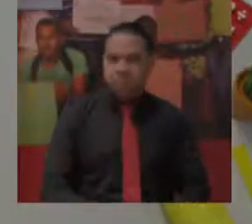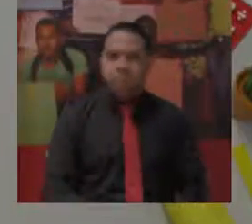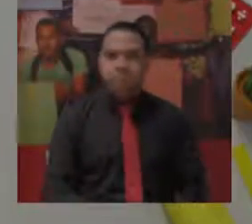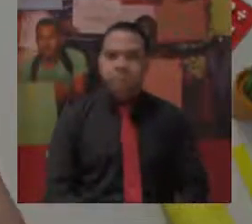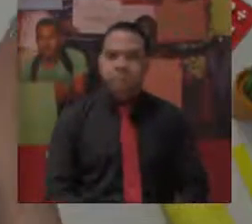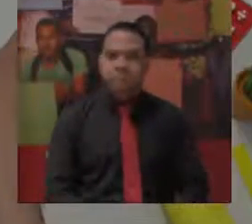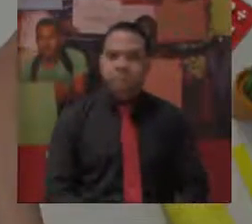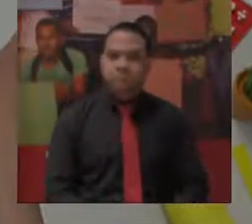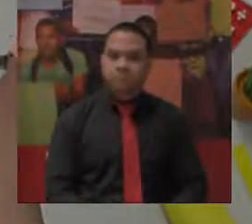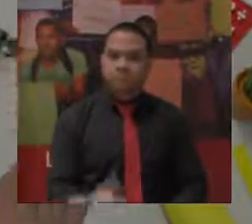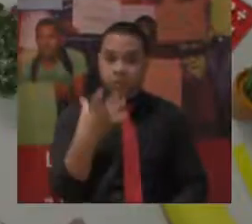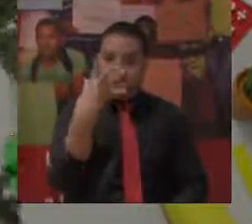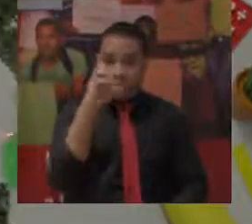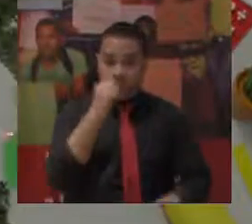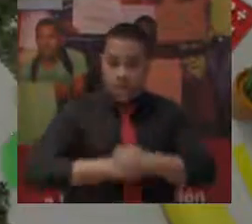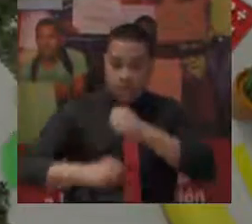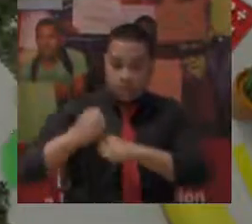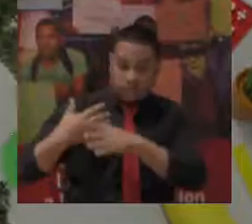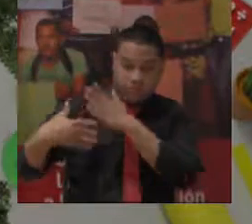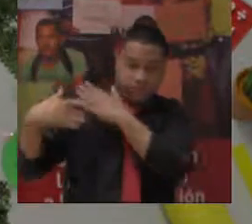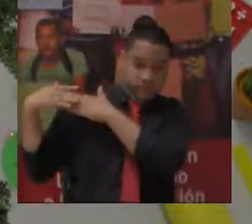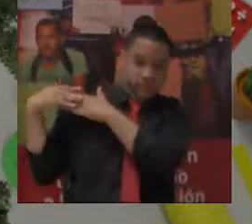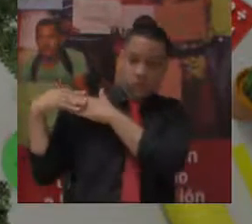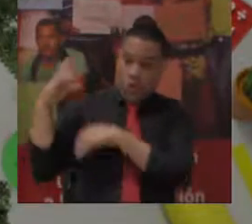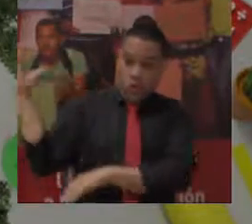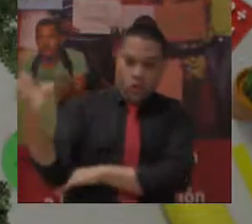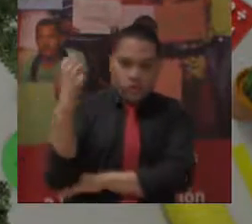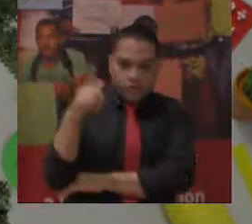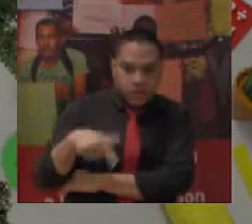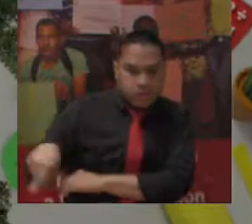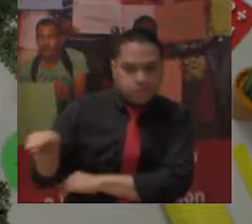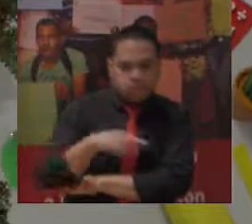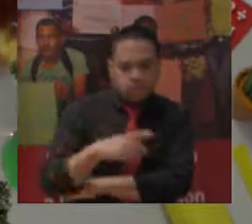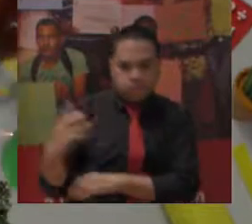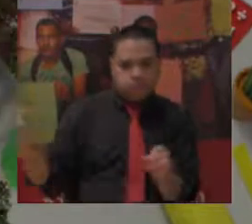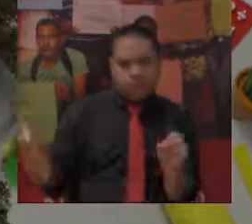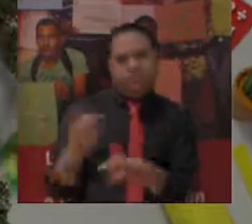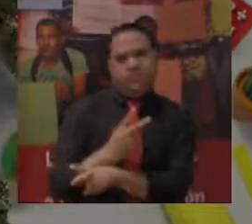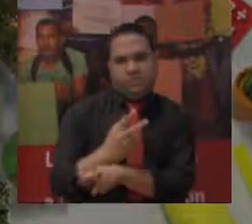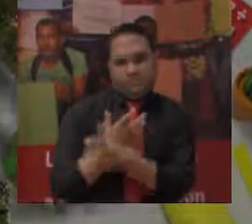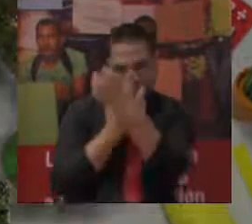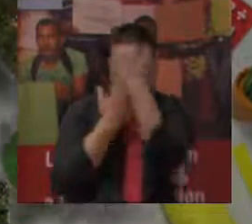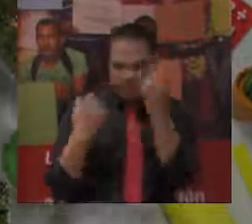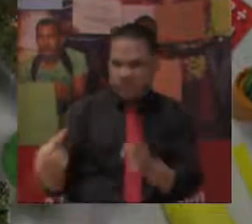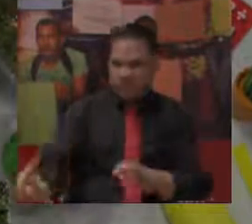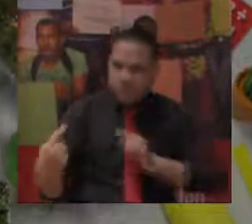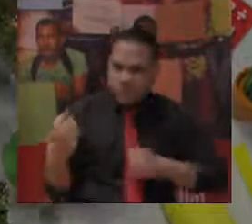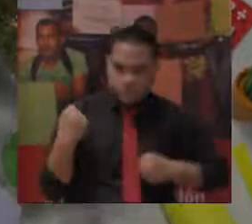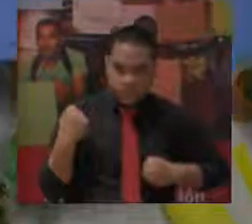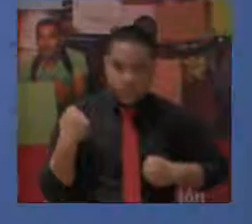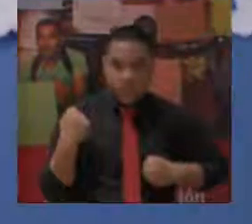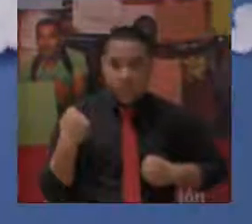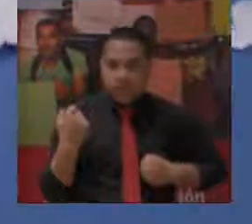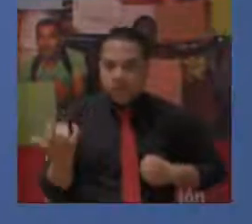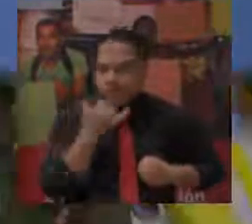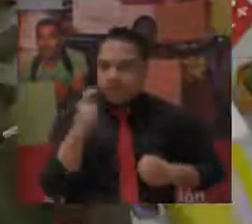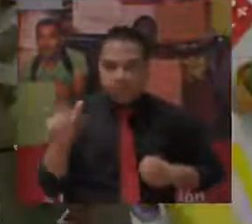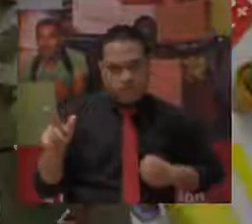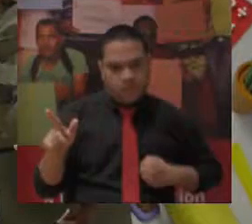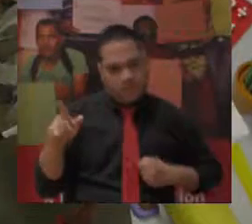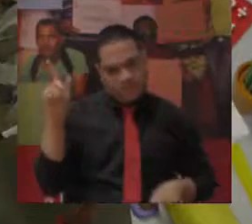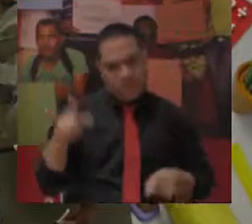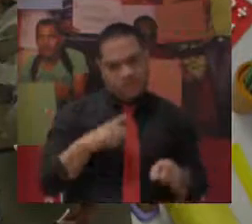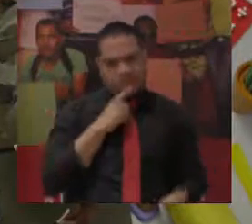Hace más de 50 años, en Colombia, vivimos en medio del conflicto armado. Pero a pesar de las dificultades,